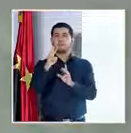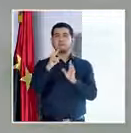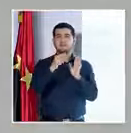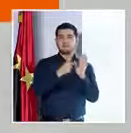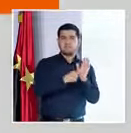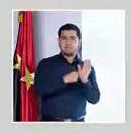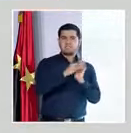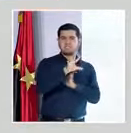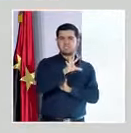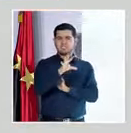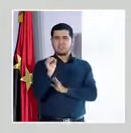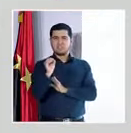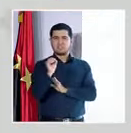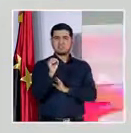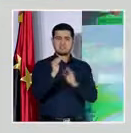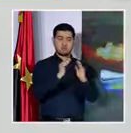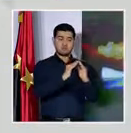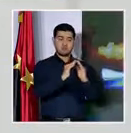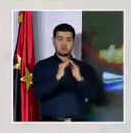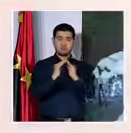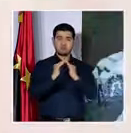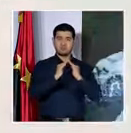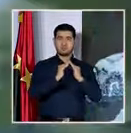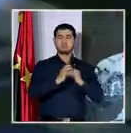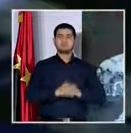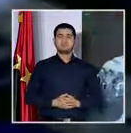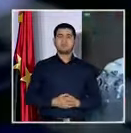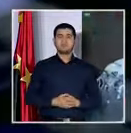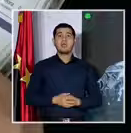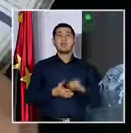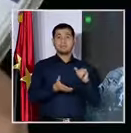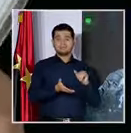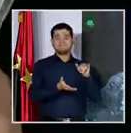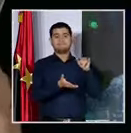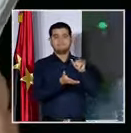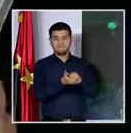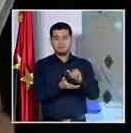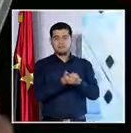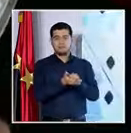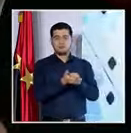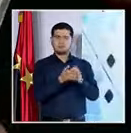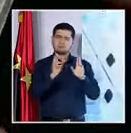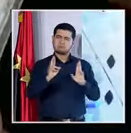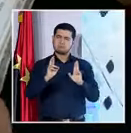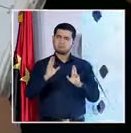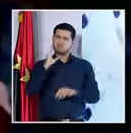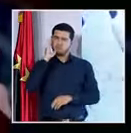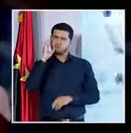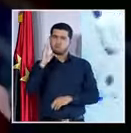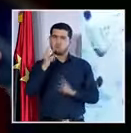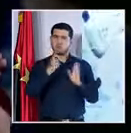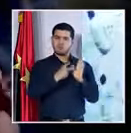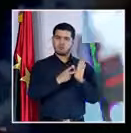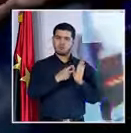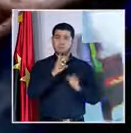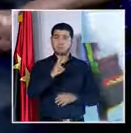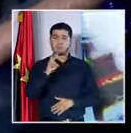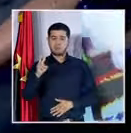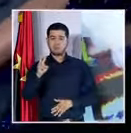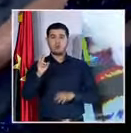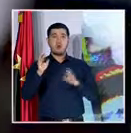a 12.532 hogares. Asimismo, para la vigencia 2022, formularemos un proyecto para